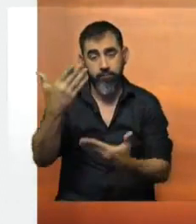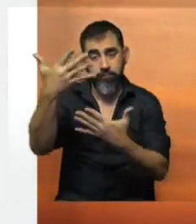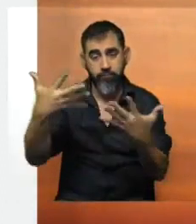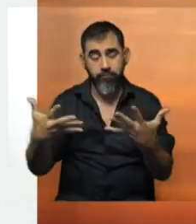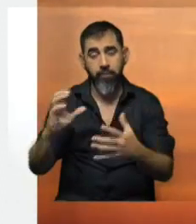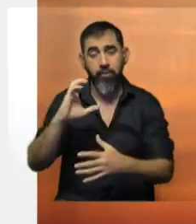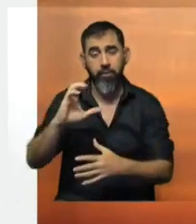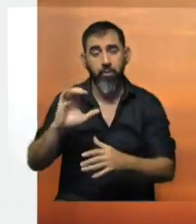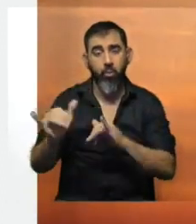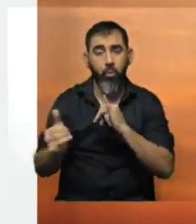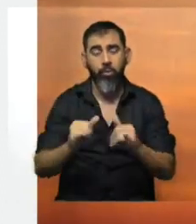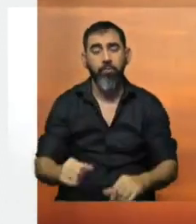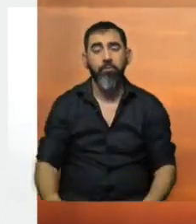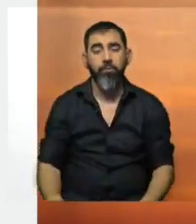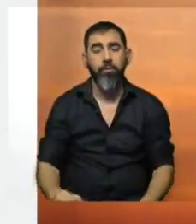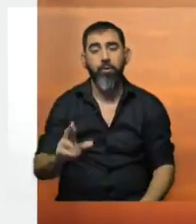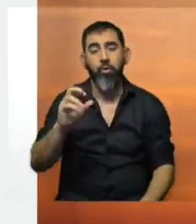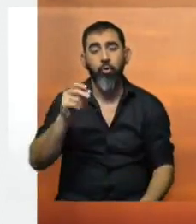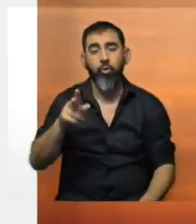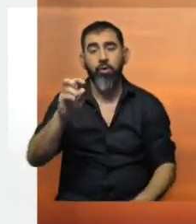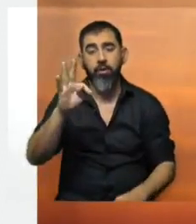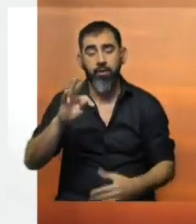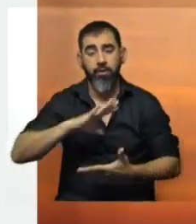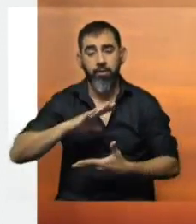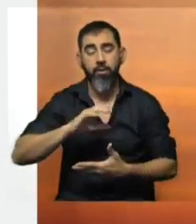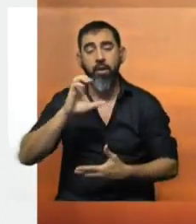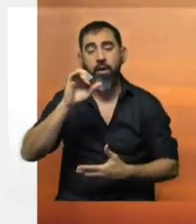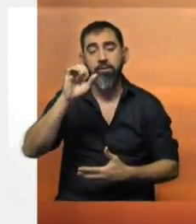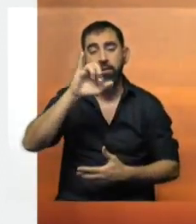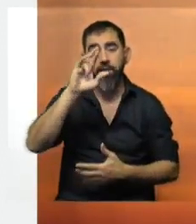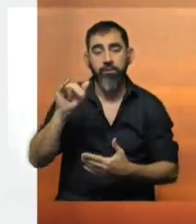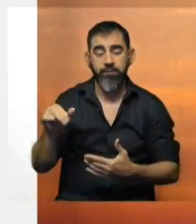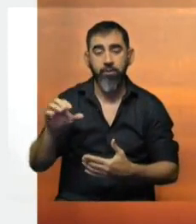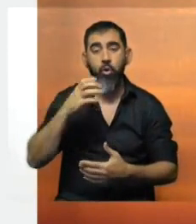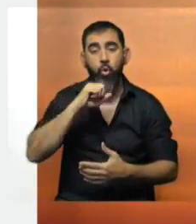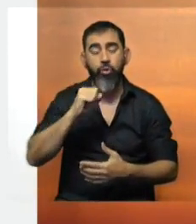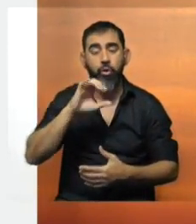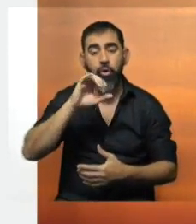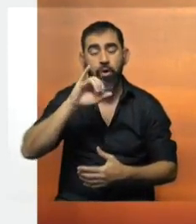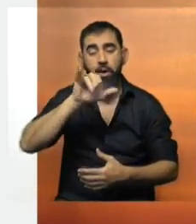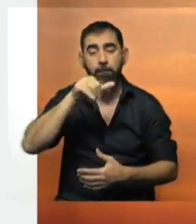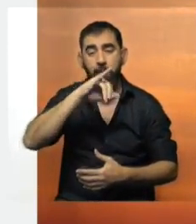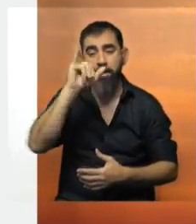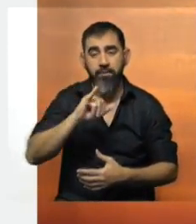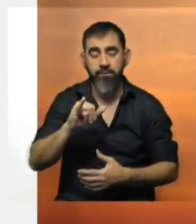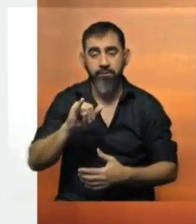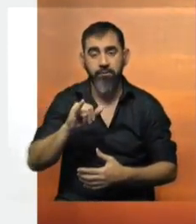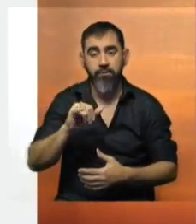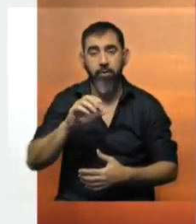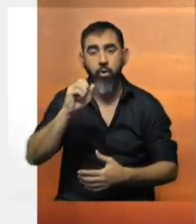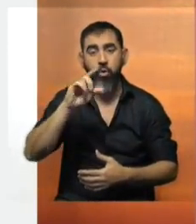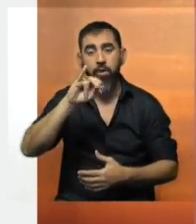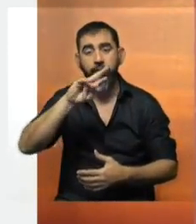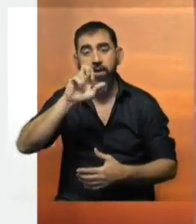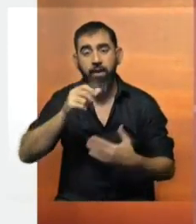equipo confirmado. Léamelo que no lo veo. Rochet. Sí. Pelao Cáceres, sí. Lateral derecho. Godín y Josema, la pareja de zagueros. Sí. Por